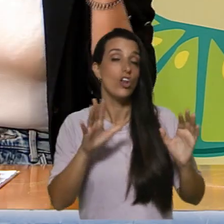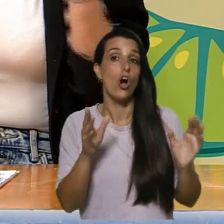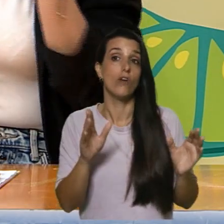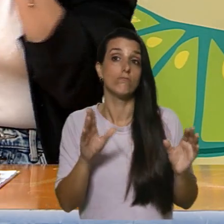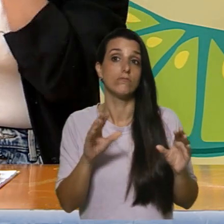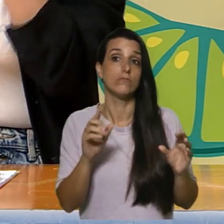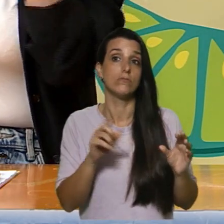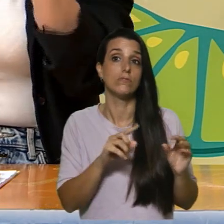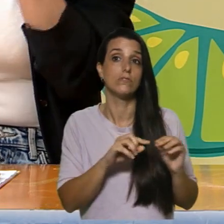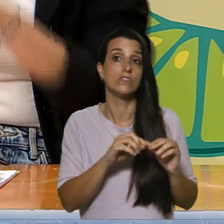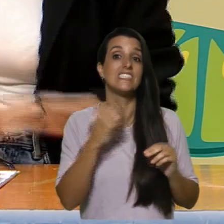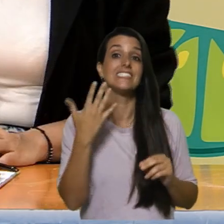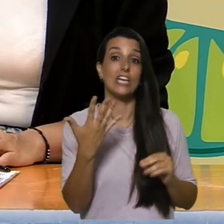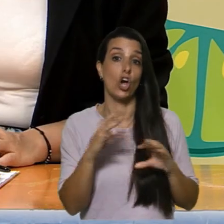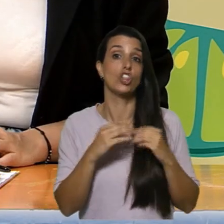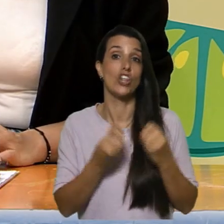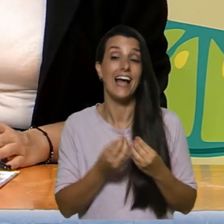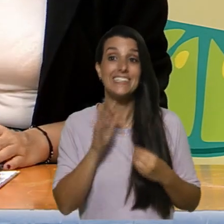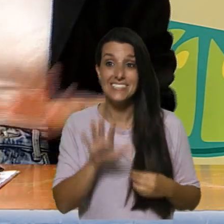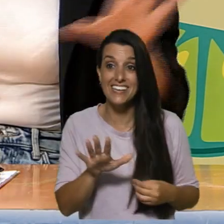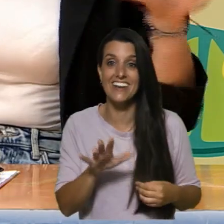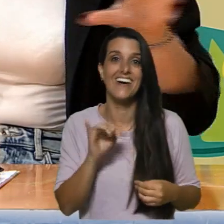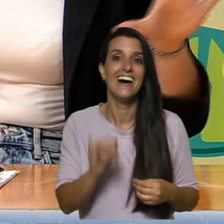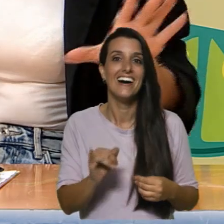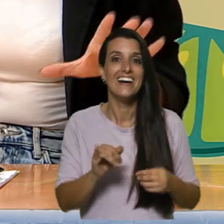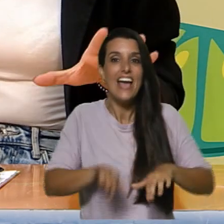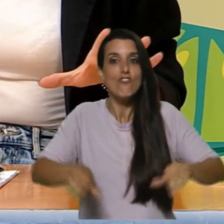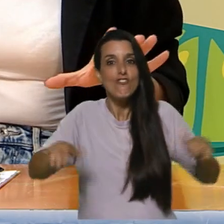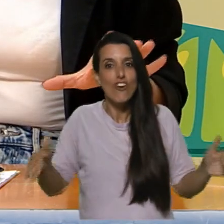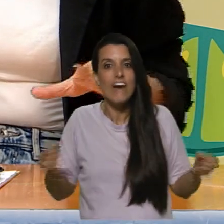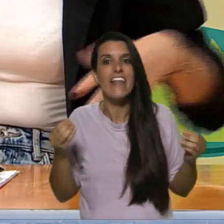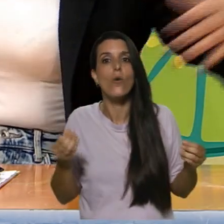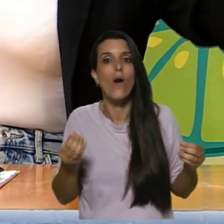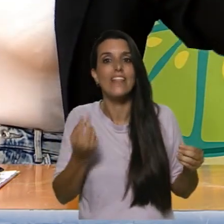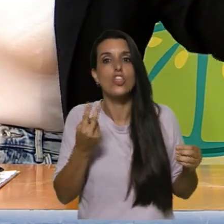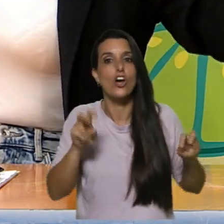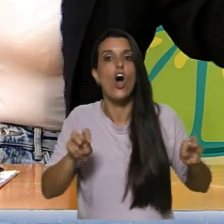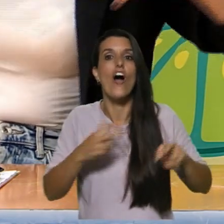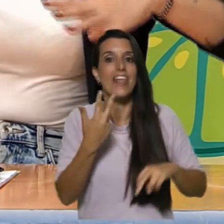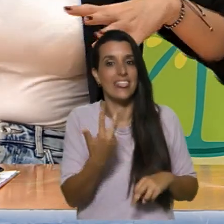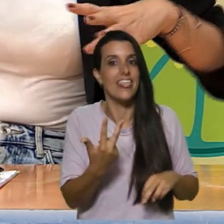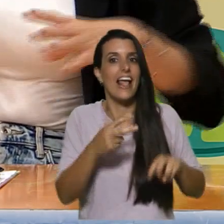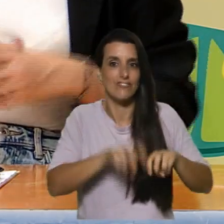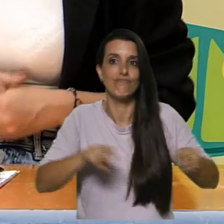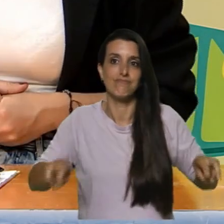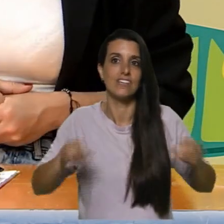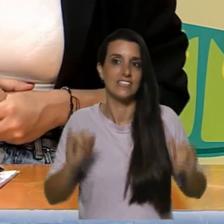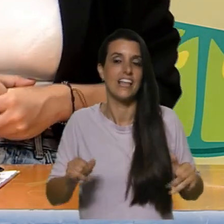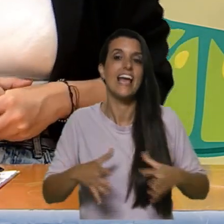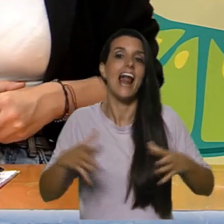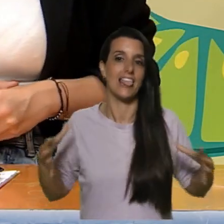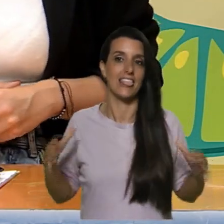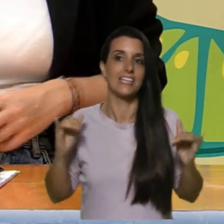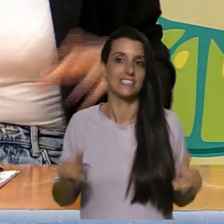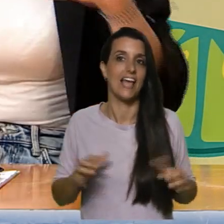Tengo cinco. En cinco almohadones. Sí, ¿El sofá para qué? ¿Para, de dos cuerpos? No, es de tres. De tres cuerpos. Sí, es grande